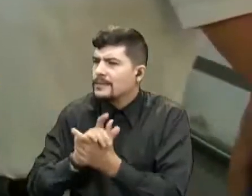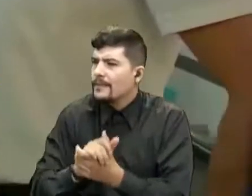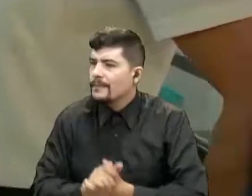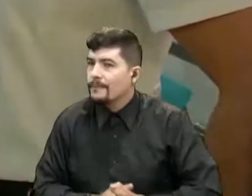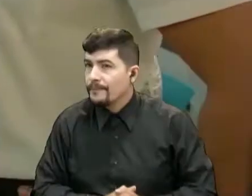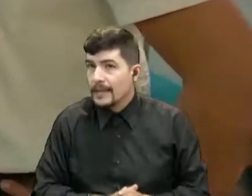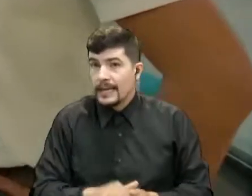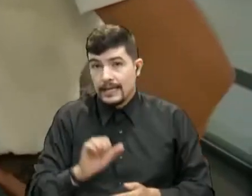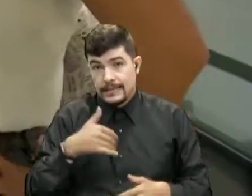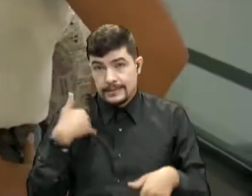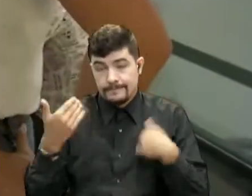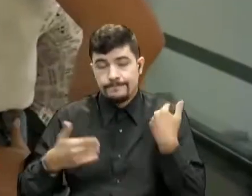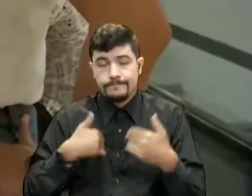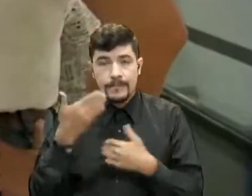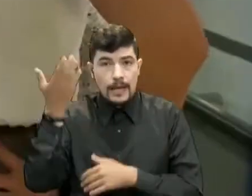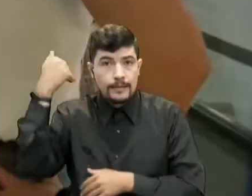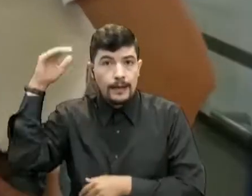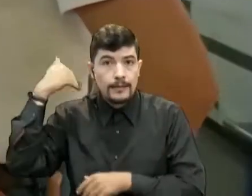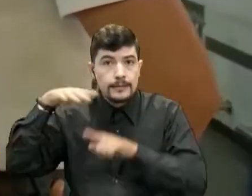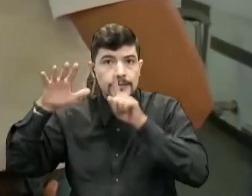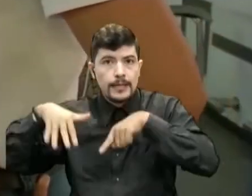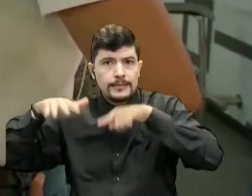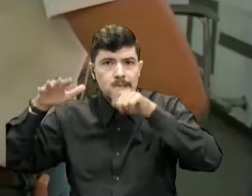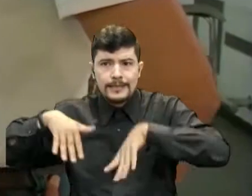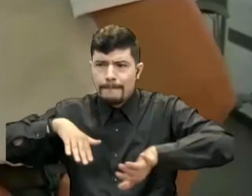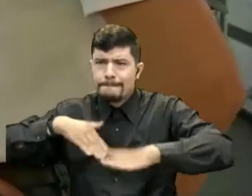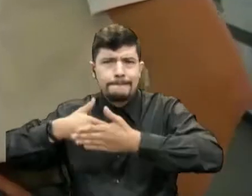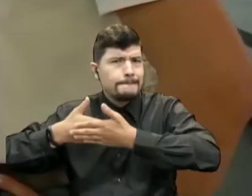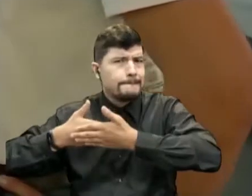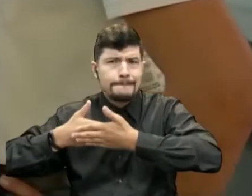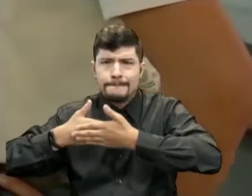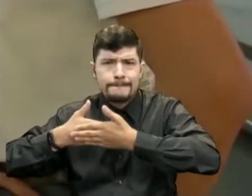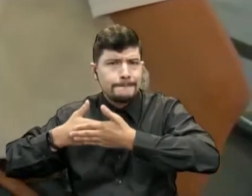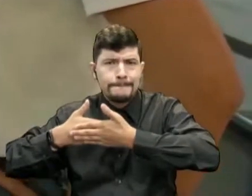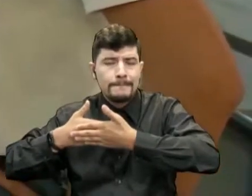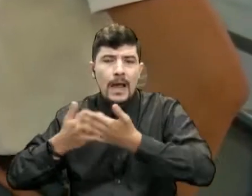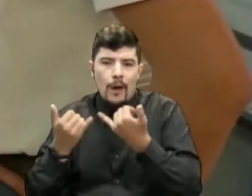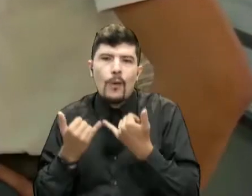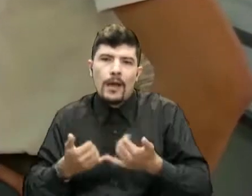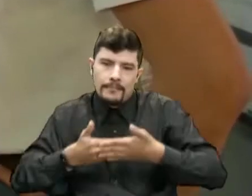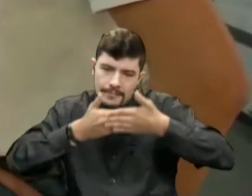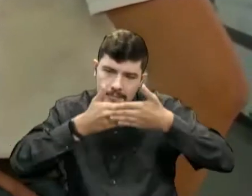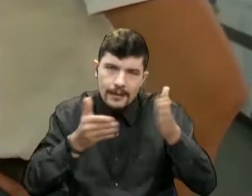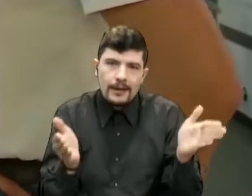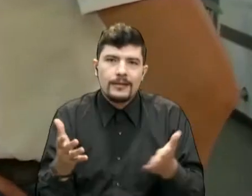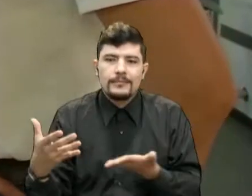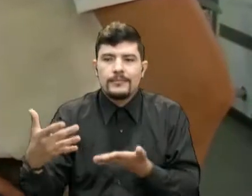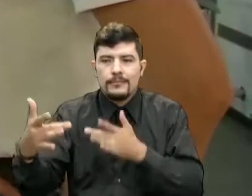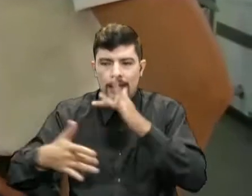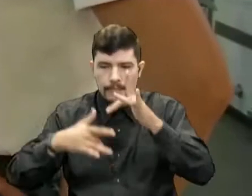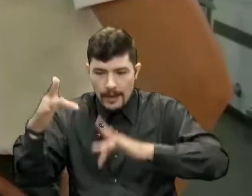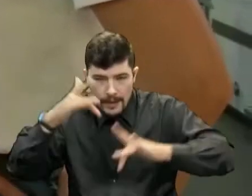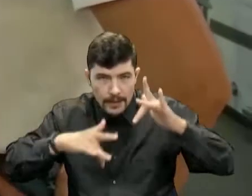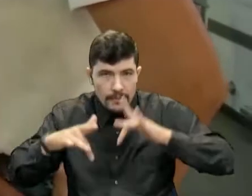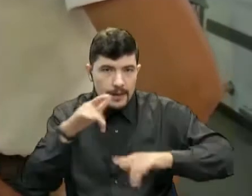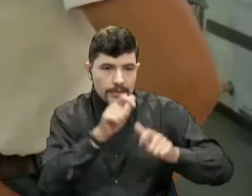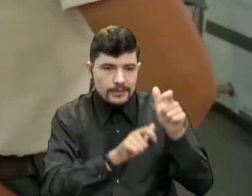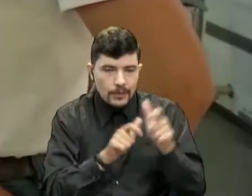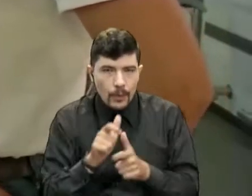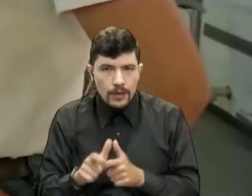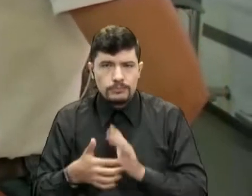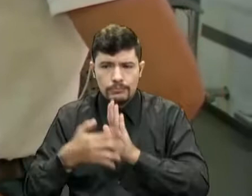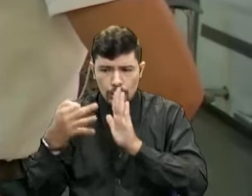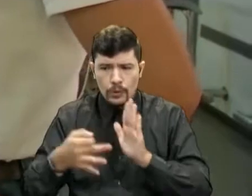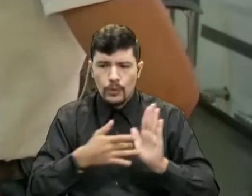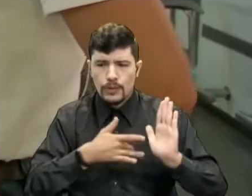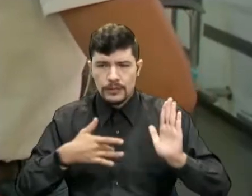Duramos aproximadamente 6 meses completamente cerrados. Ya estamos recibiendo gente, cumplimos con todos los protocolos de bioseguridad y los